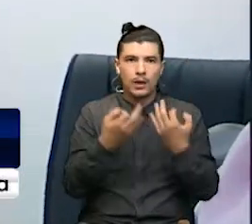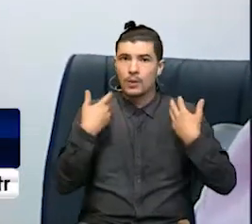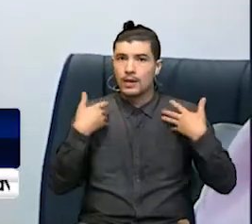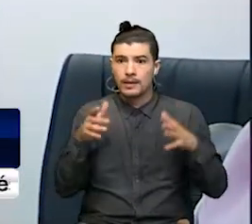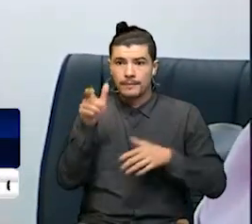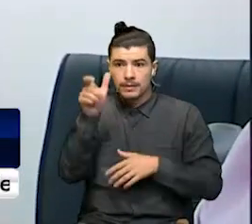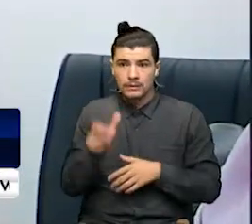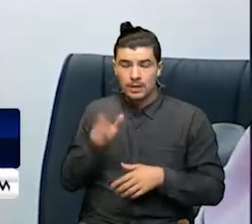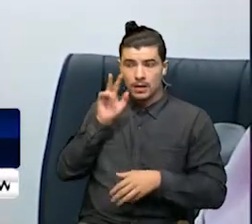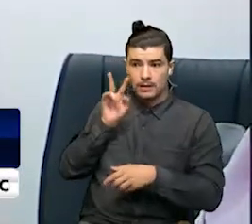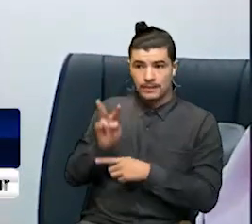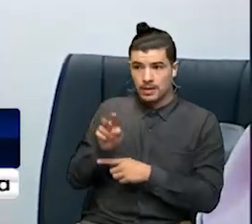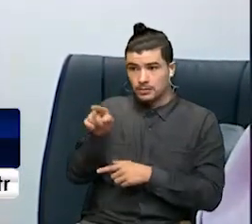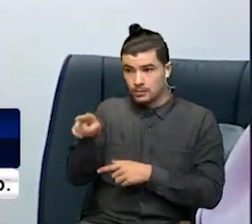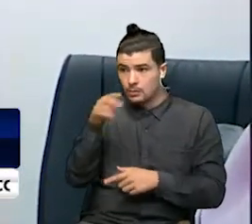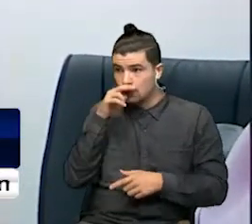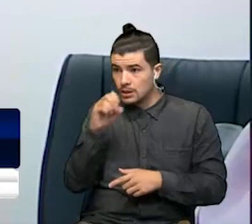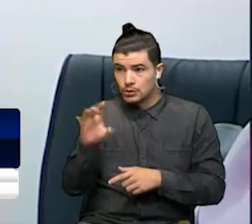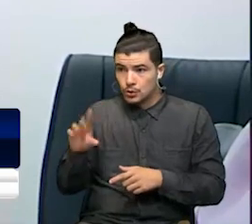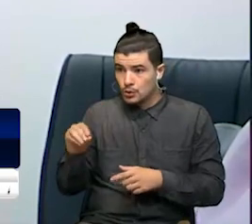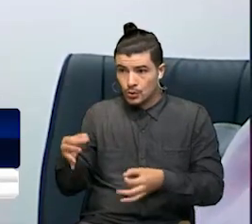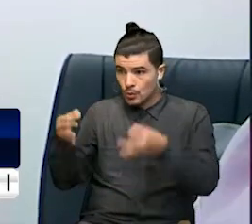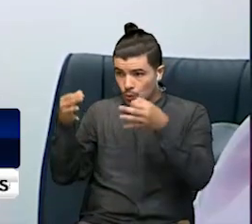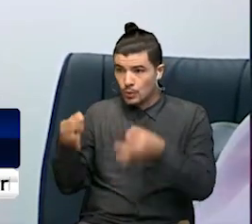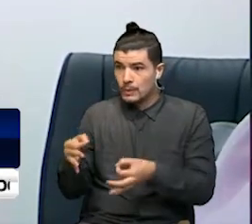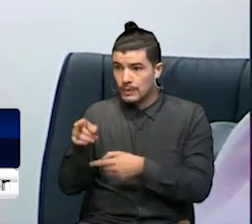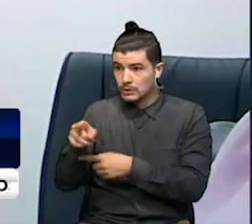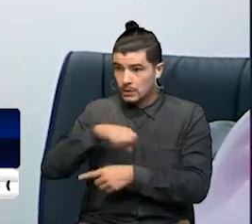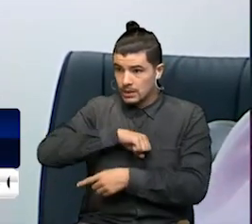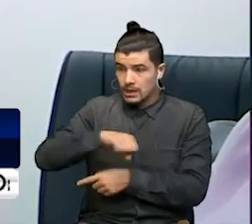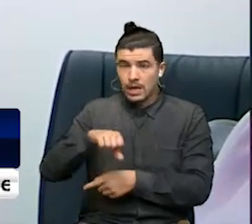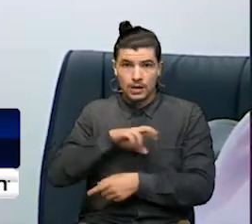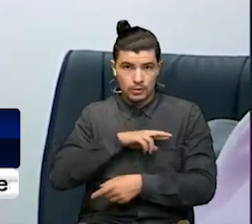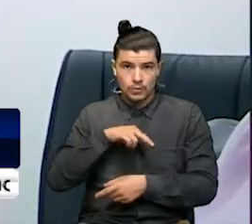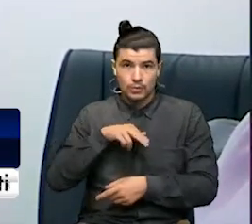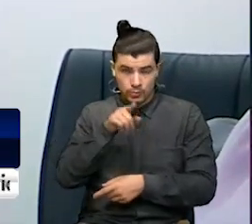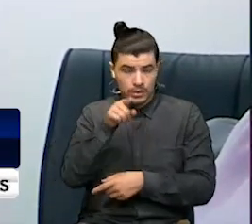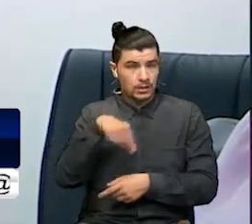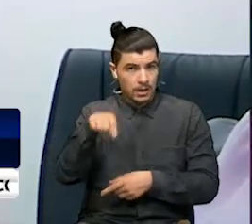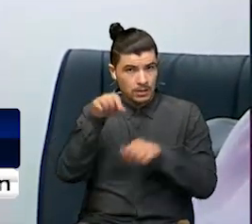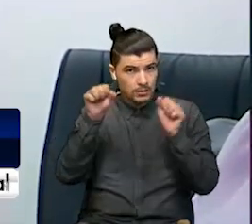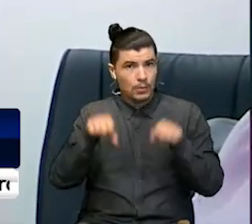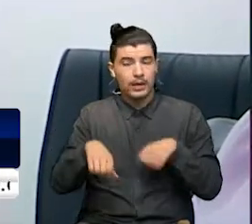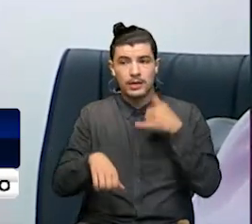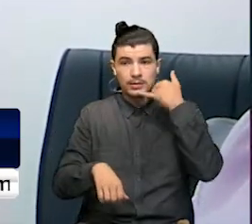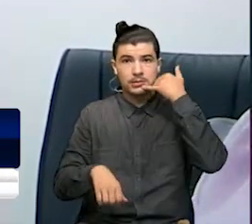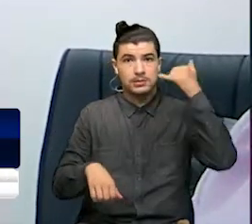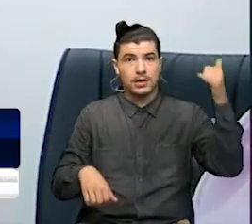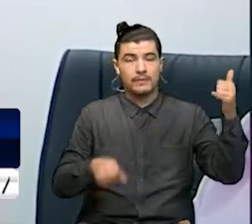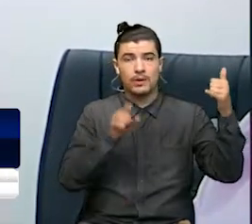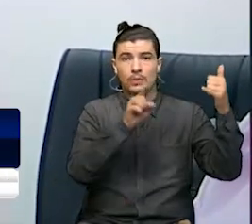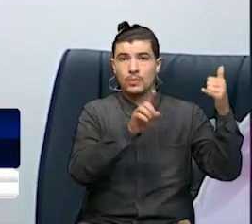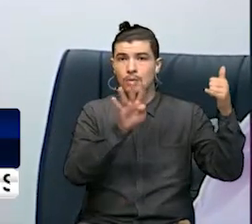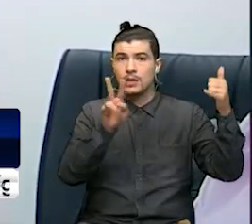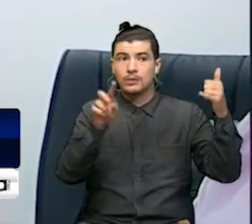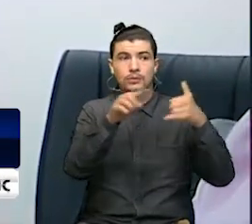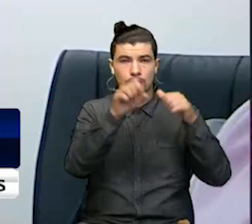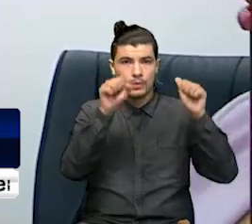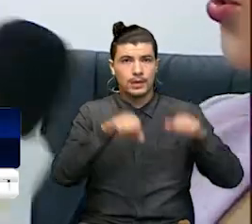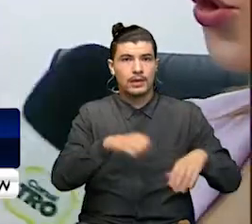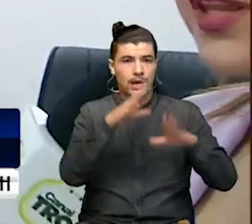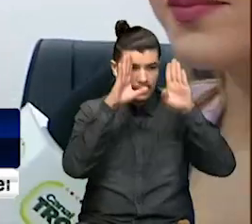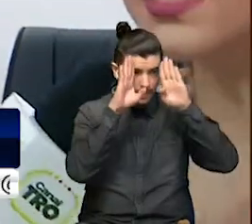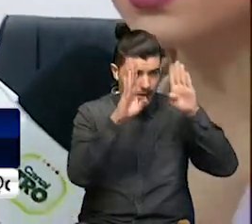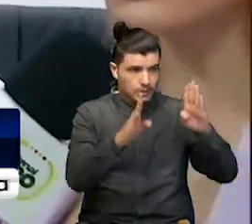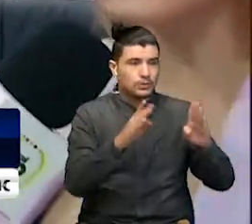vea que están vulnerando los derechos de un niño niña adolescente estamos presos para cubrir y poder soportar la denuncia